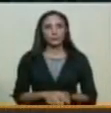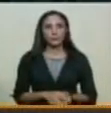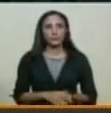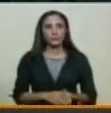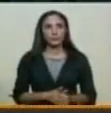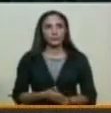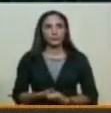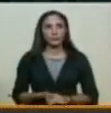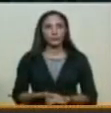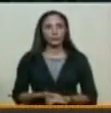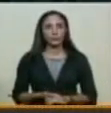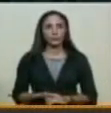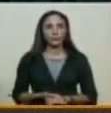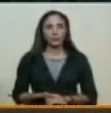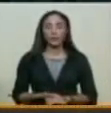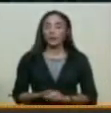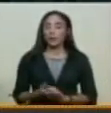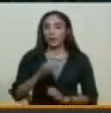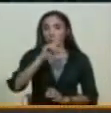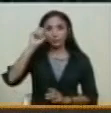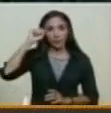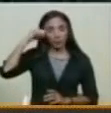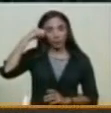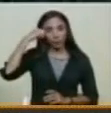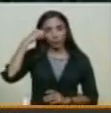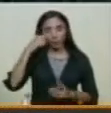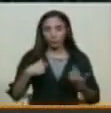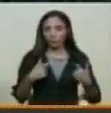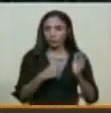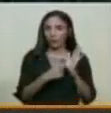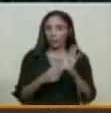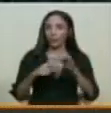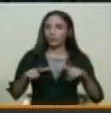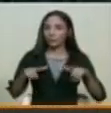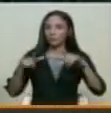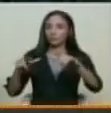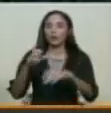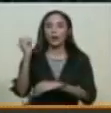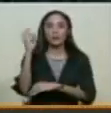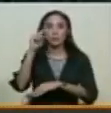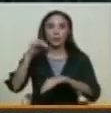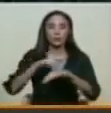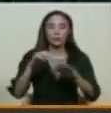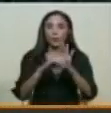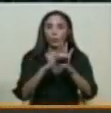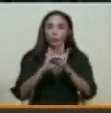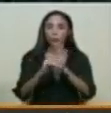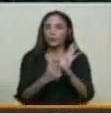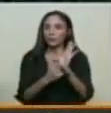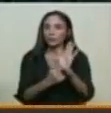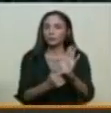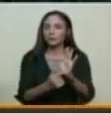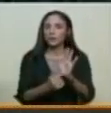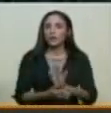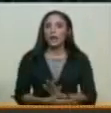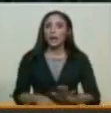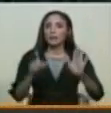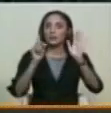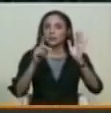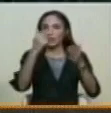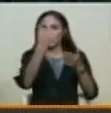Recordemos que en su presentación de credenciales ante la Asamblea Nacional Constituyente estableció 6